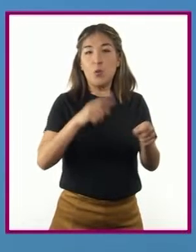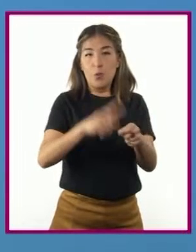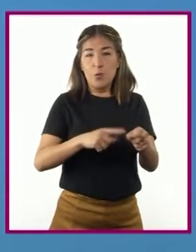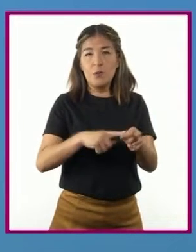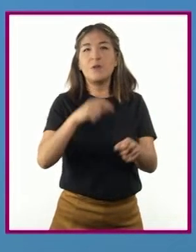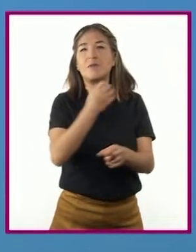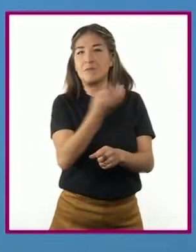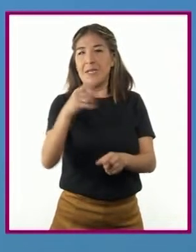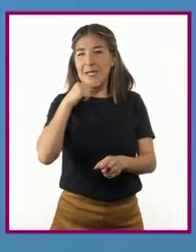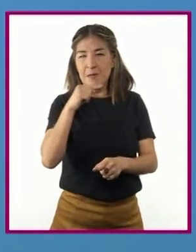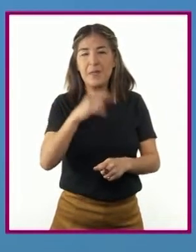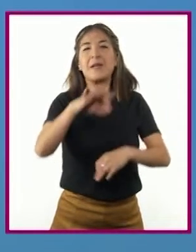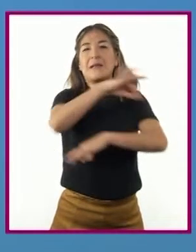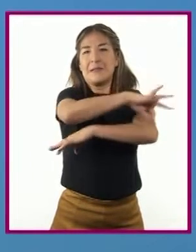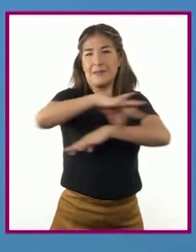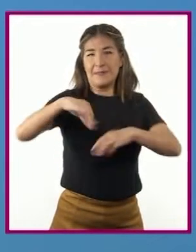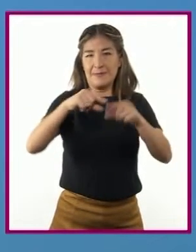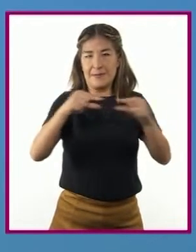y regla.